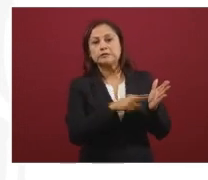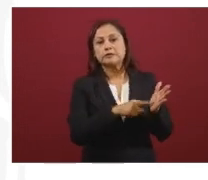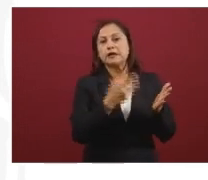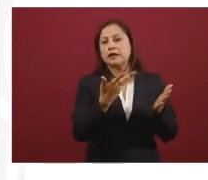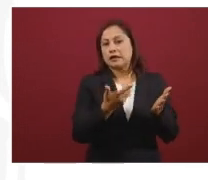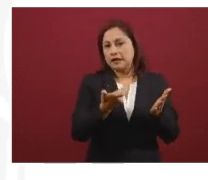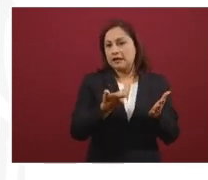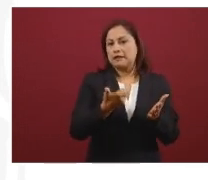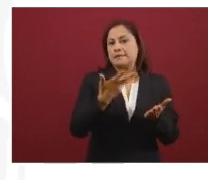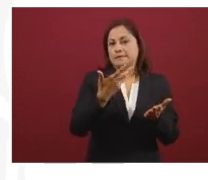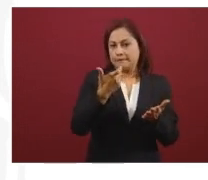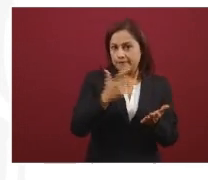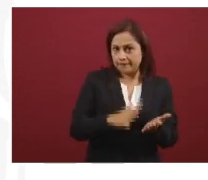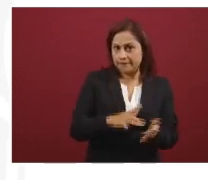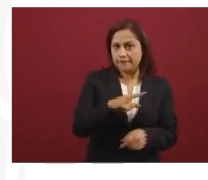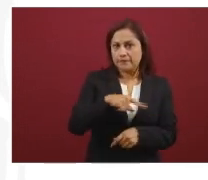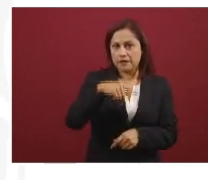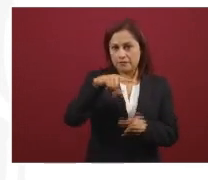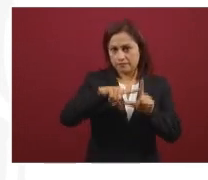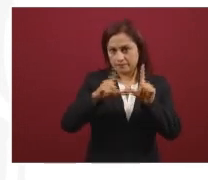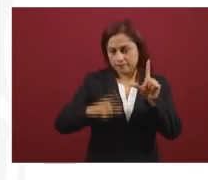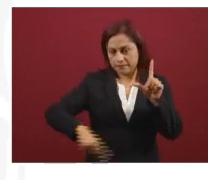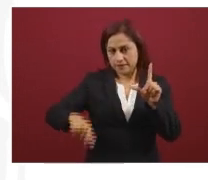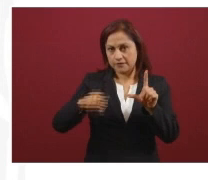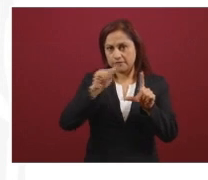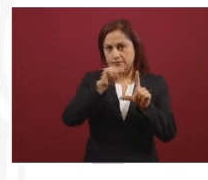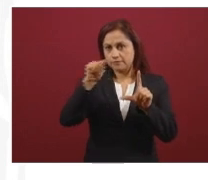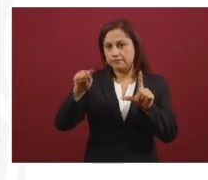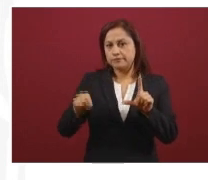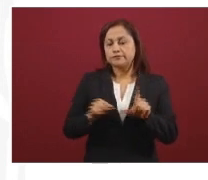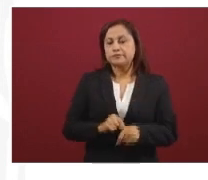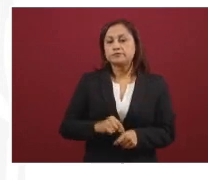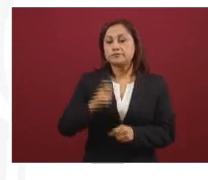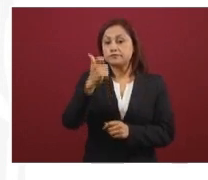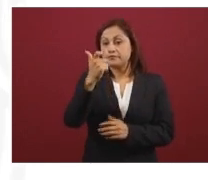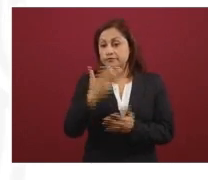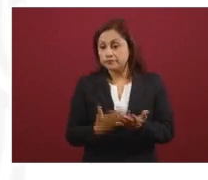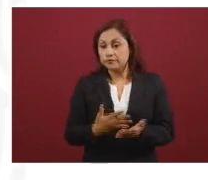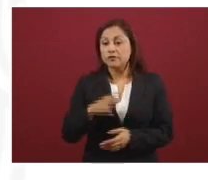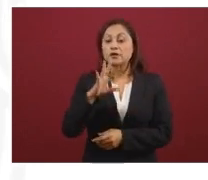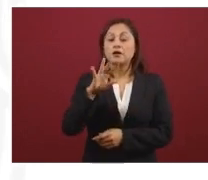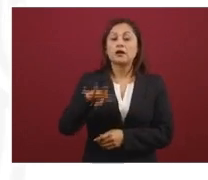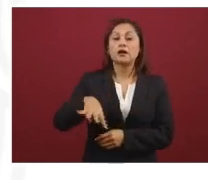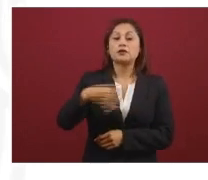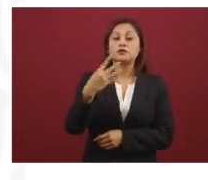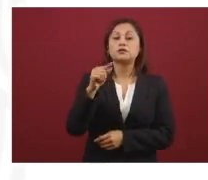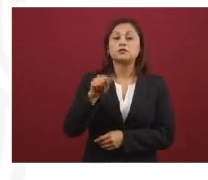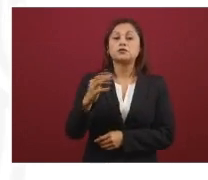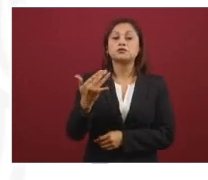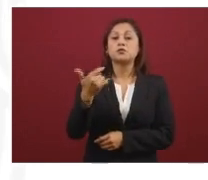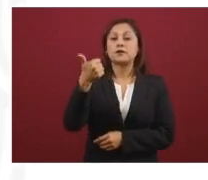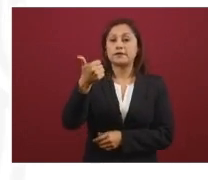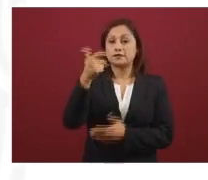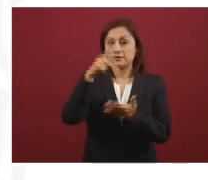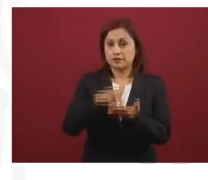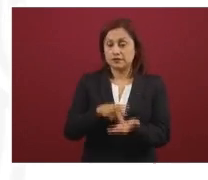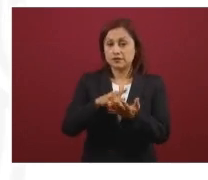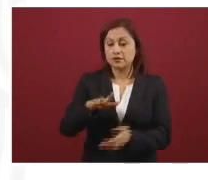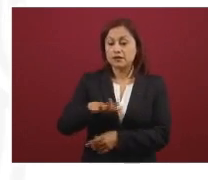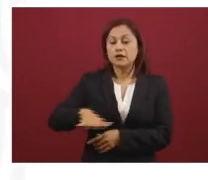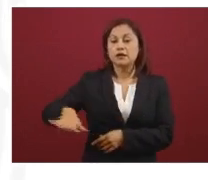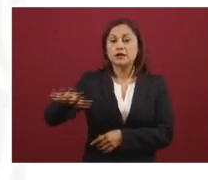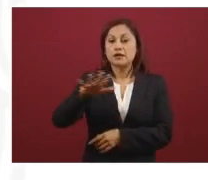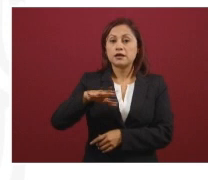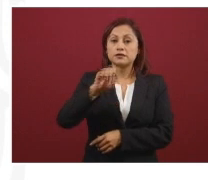el país. Y el más económico, a 14 pesos 56 centavos por kilo, en Saltillo,